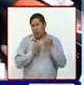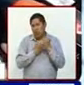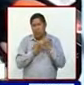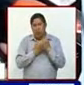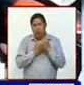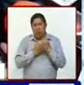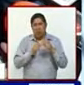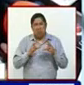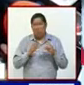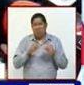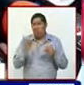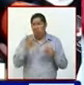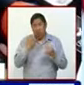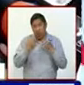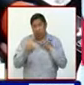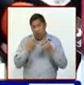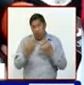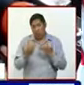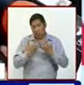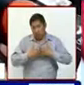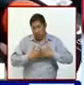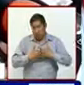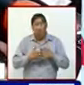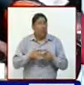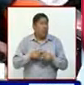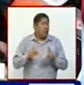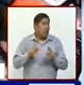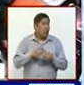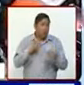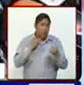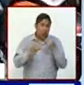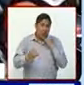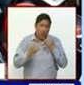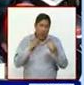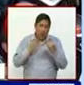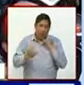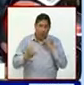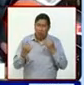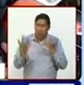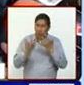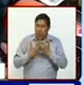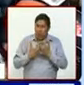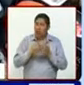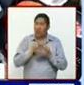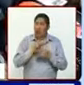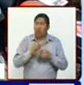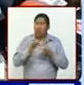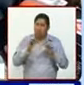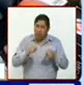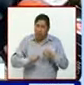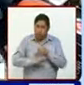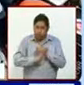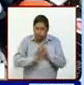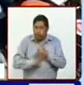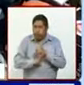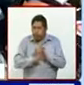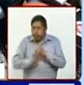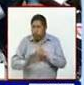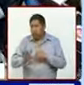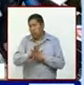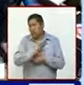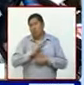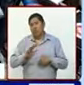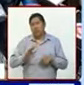no ha podido hacer llegar este otro informe complementario, pero el informe complementario sobre todo es de garantizar el tema